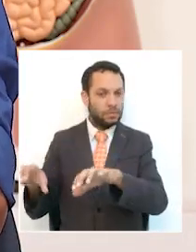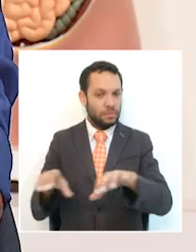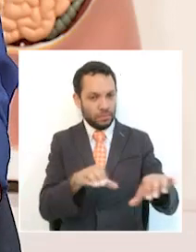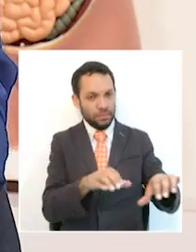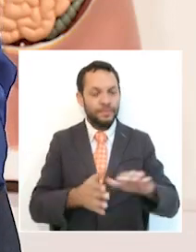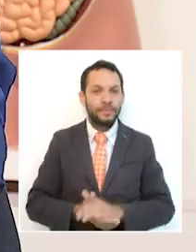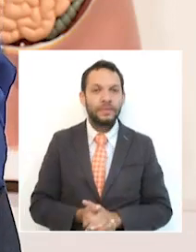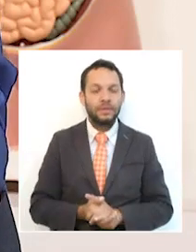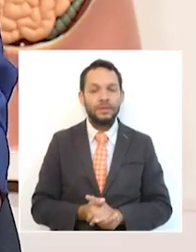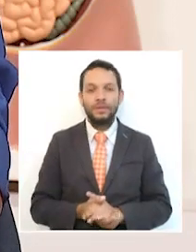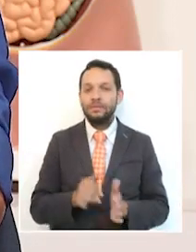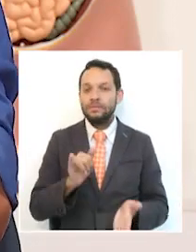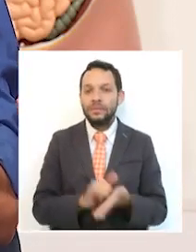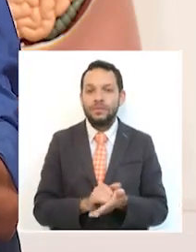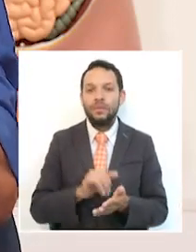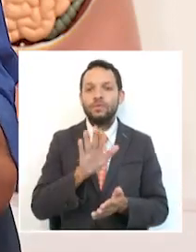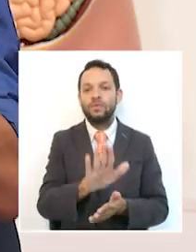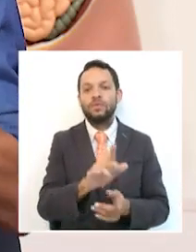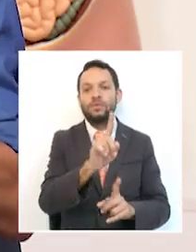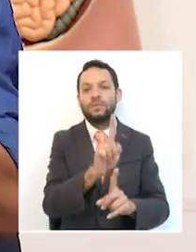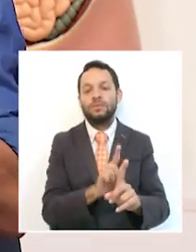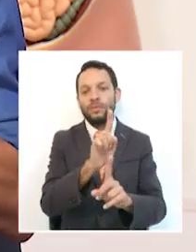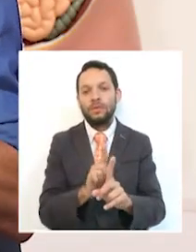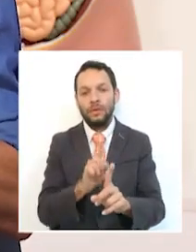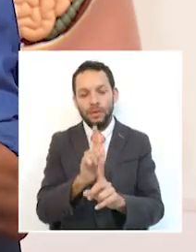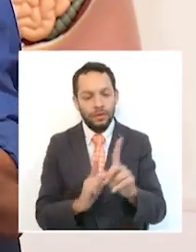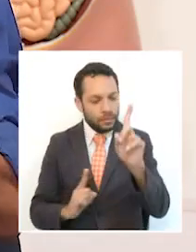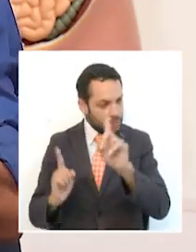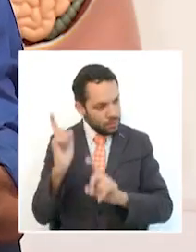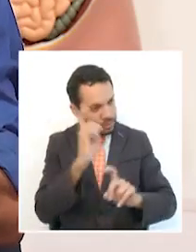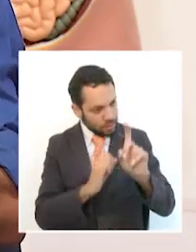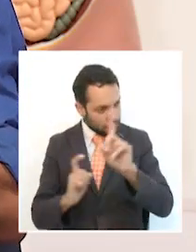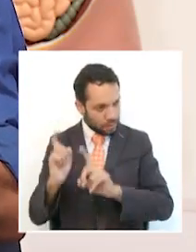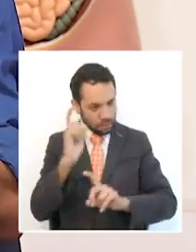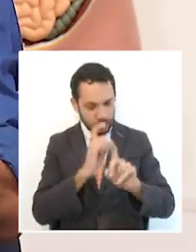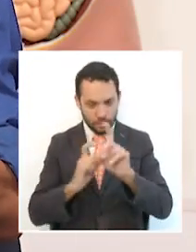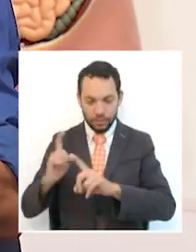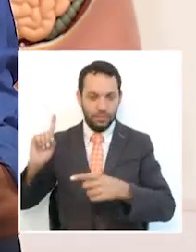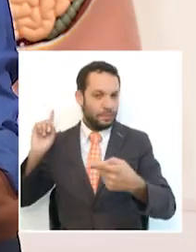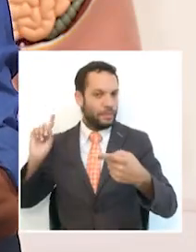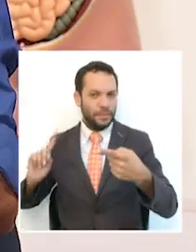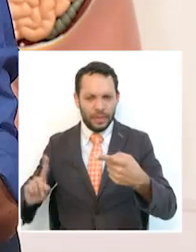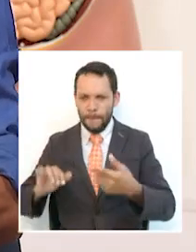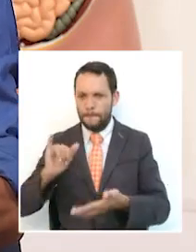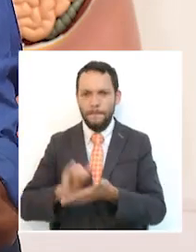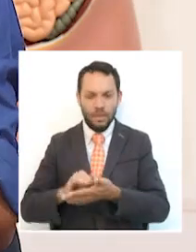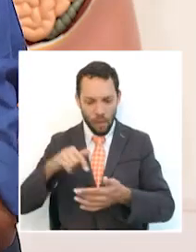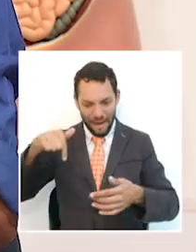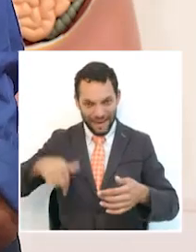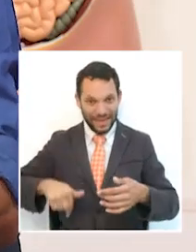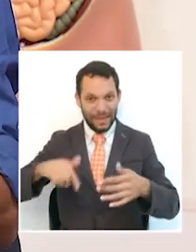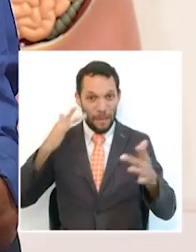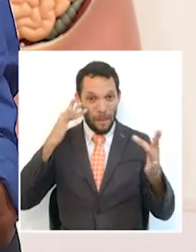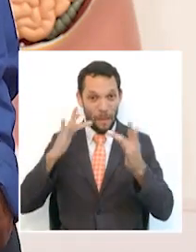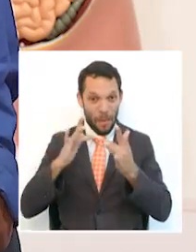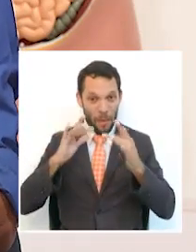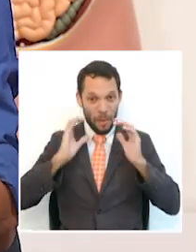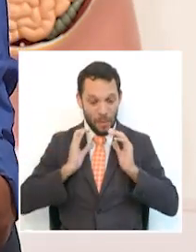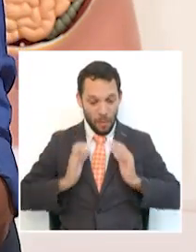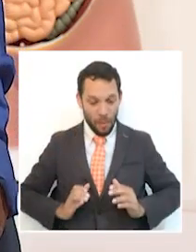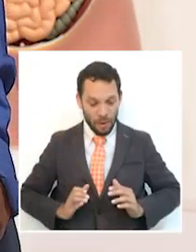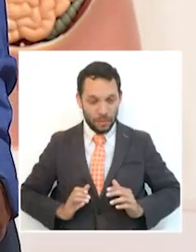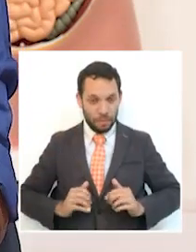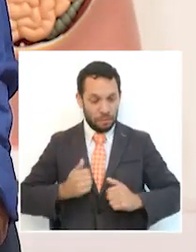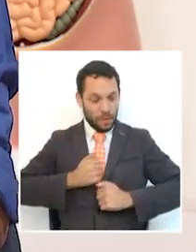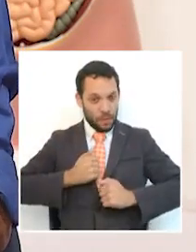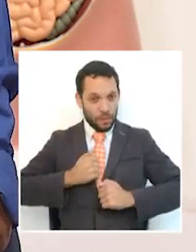que cada persona se analiza que han escuchado ya el programa por muchos años usted se dan cuenta por ejemplo en el caso mío no me gusta hablar pues lógicamente